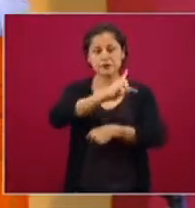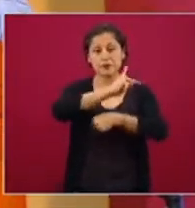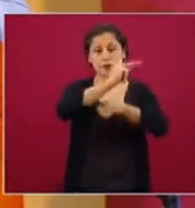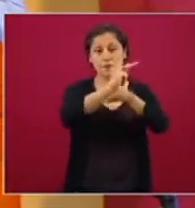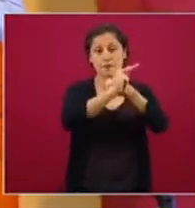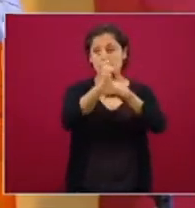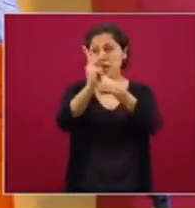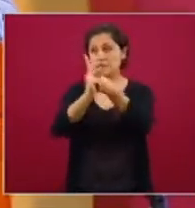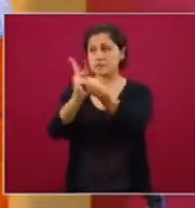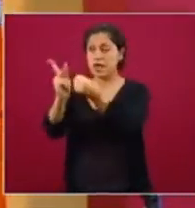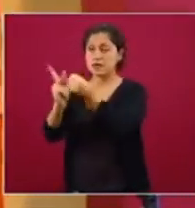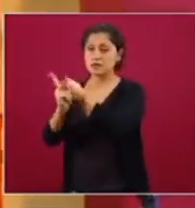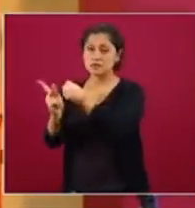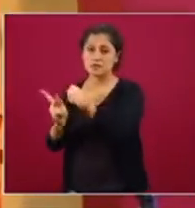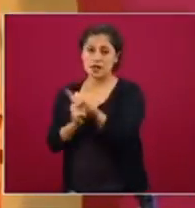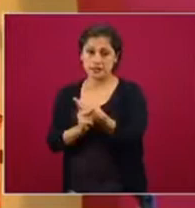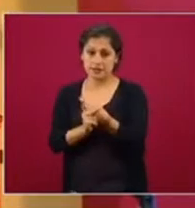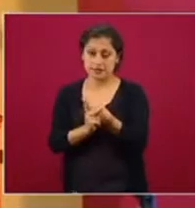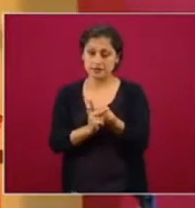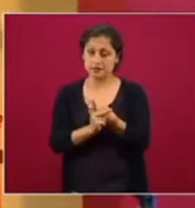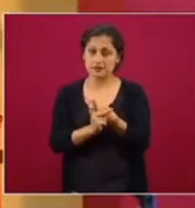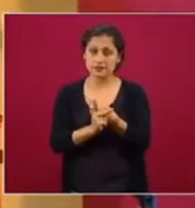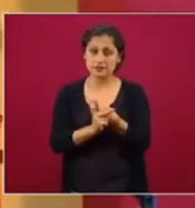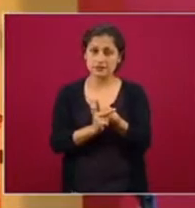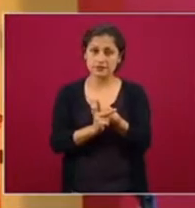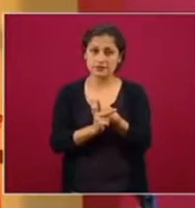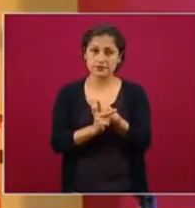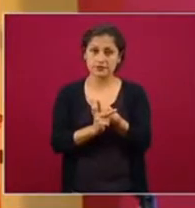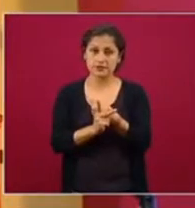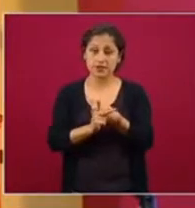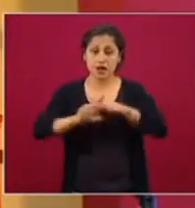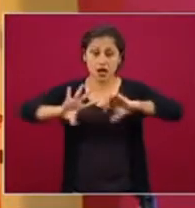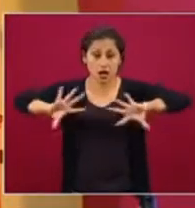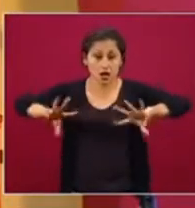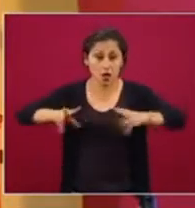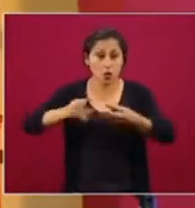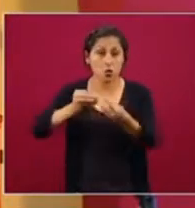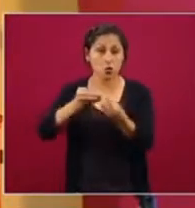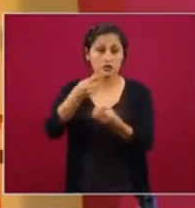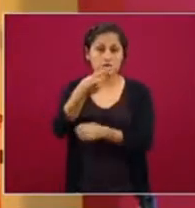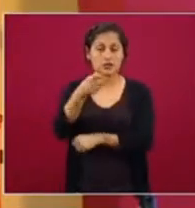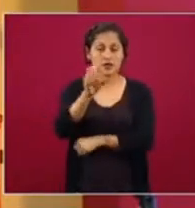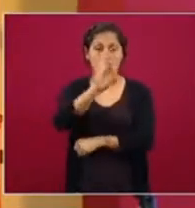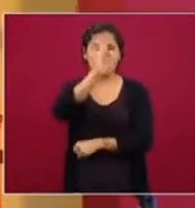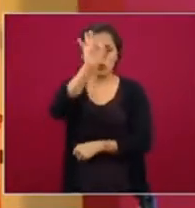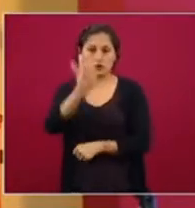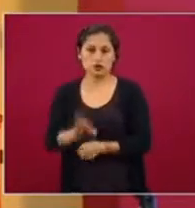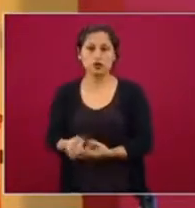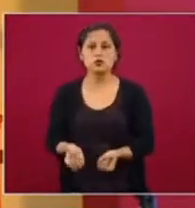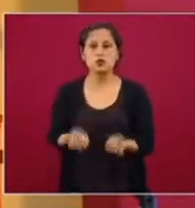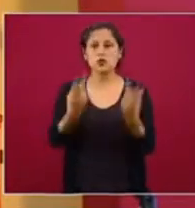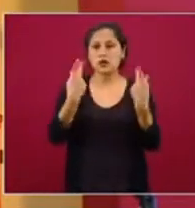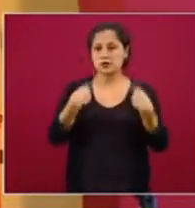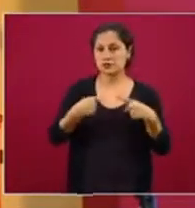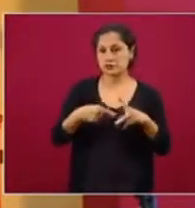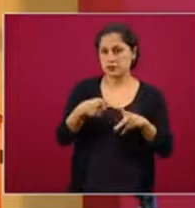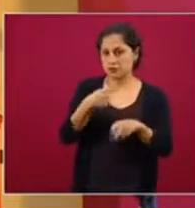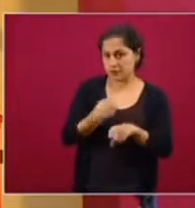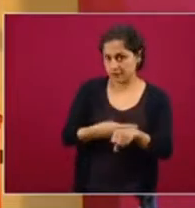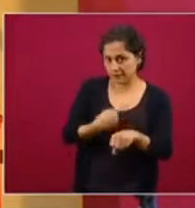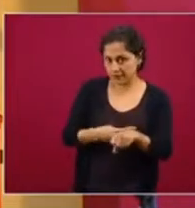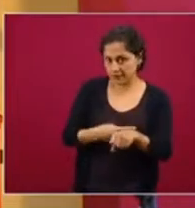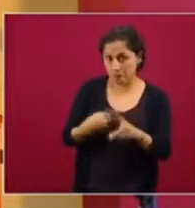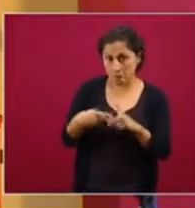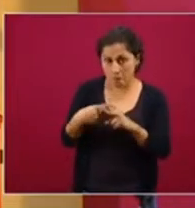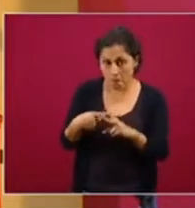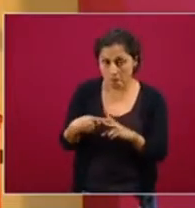estos, ninguno de los demás, tiene toda la cuenta de casos, absolutamente toda. En la enorme mayoría es un